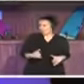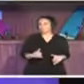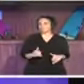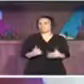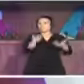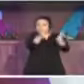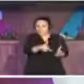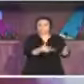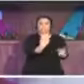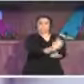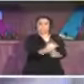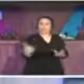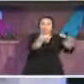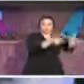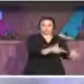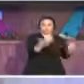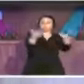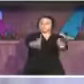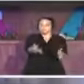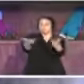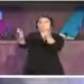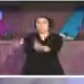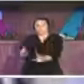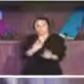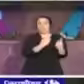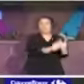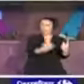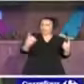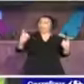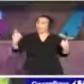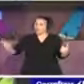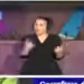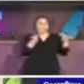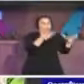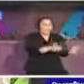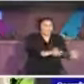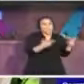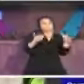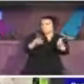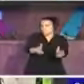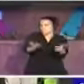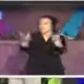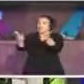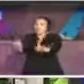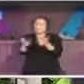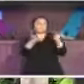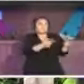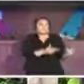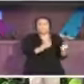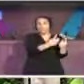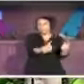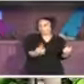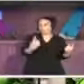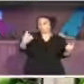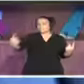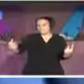Cada uno tiene su silla, tú, en esa silla, tú, en esa silla, tú. No, cada uno tiene su silla, tú, en esa